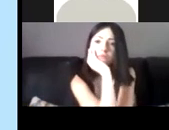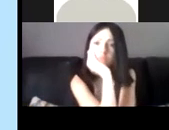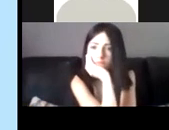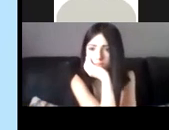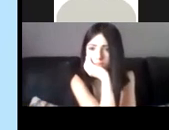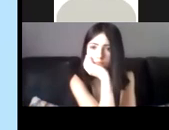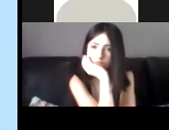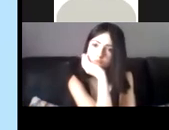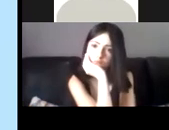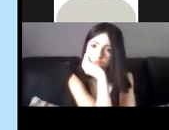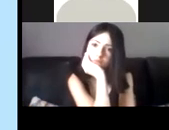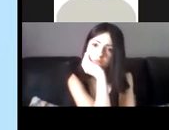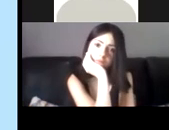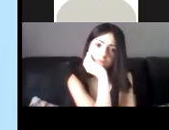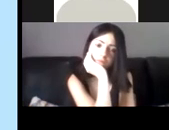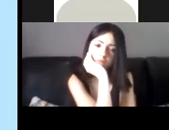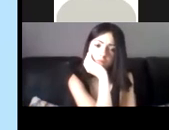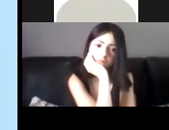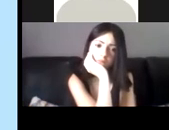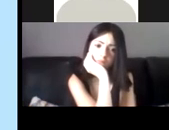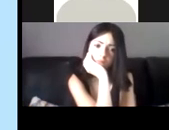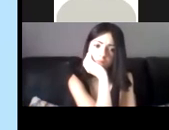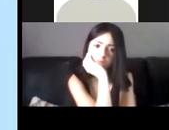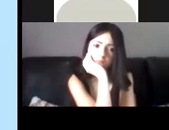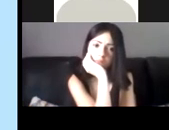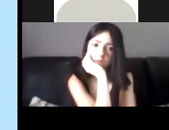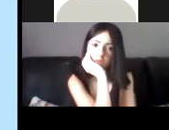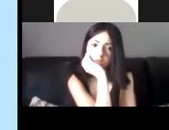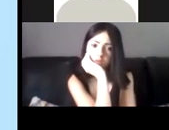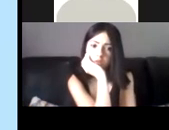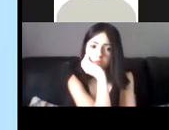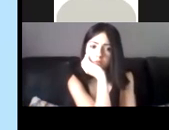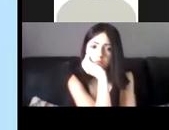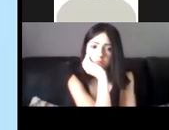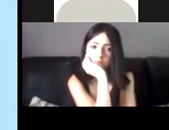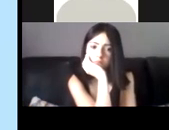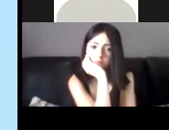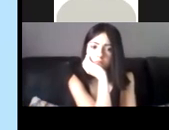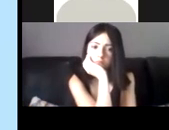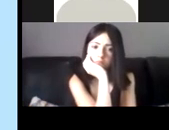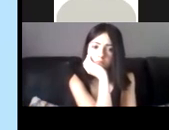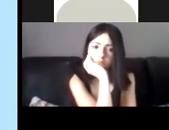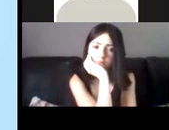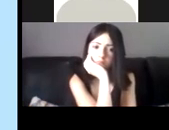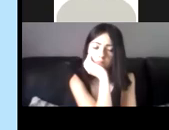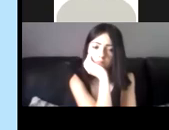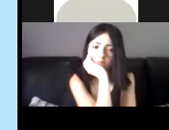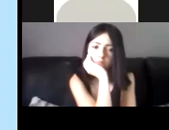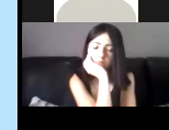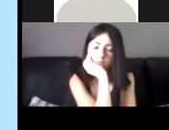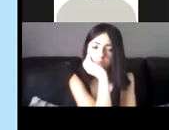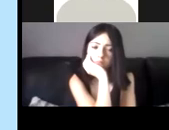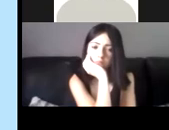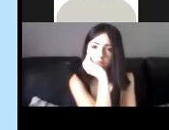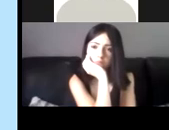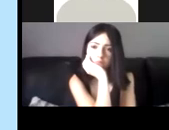es necesario buscar una cierta plataforma que nos entreguen estos tipos de noticias, ¿cierto?, sobre todo